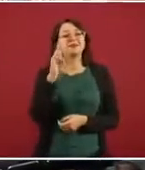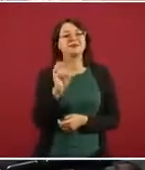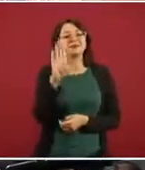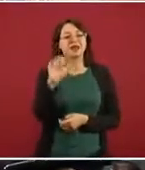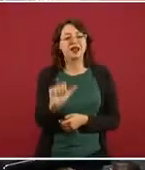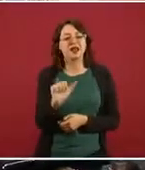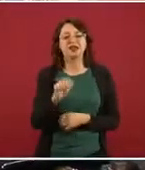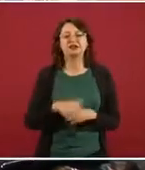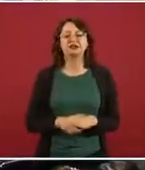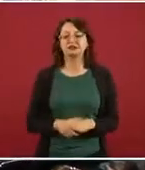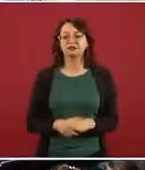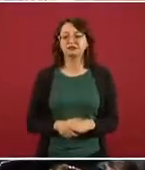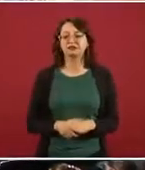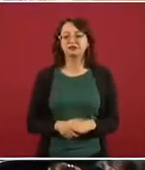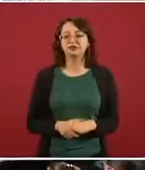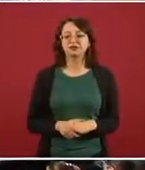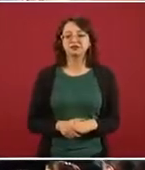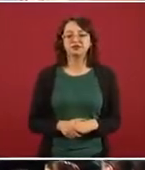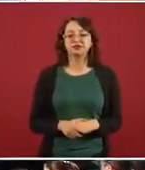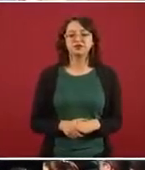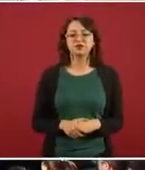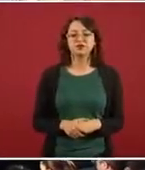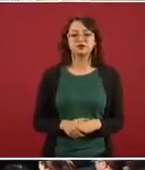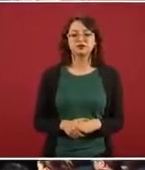Y nos bajó